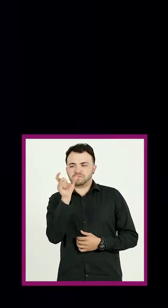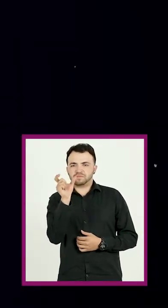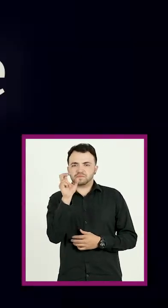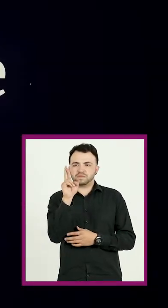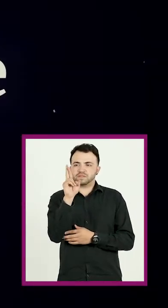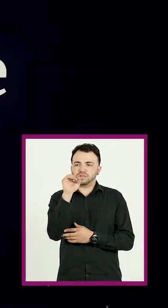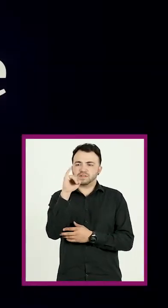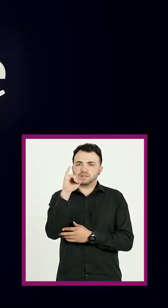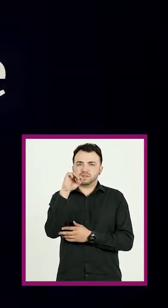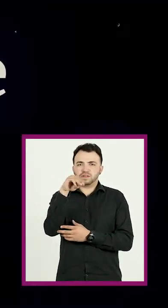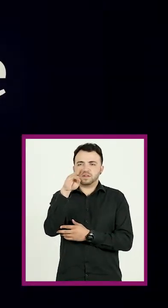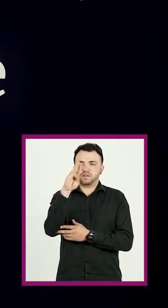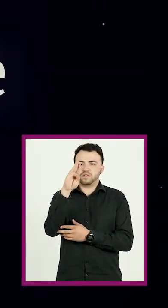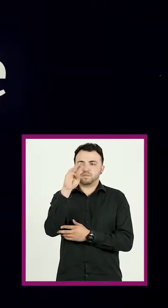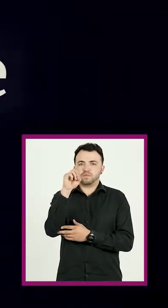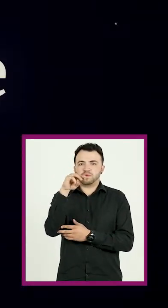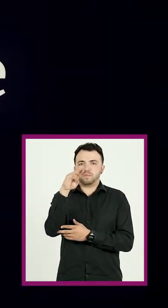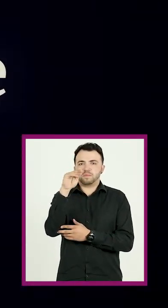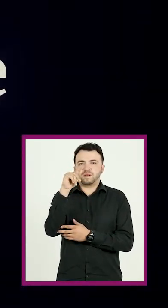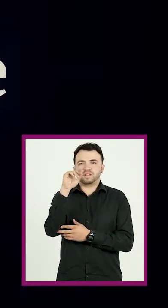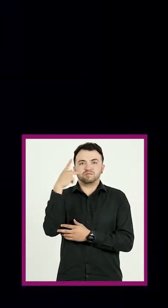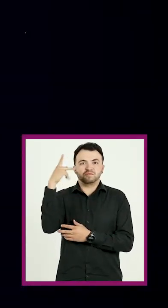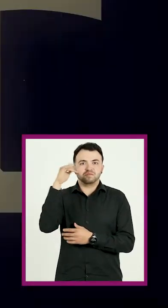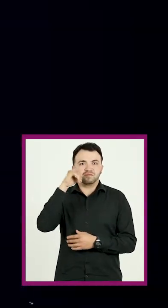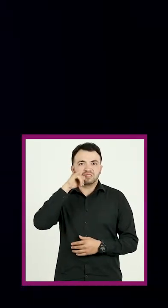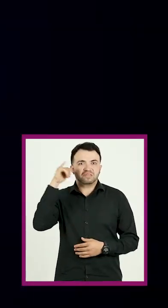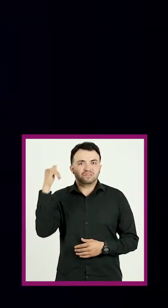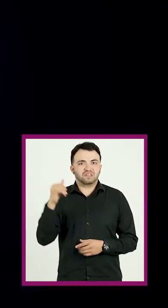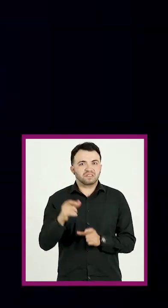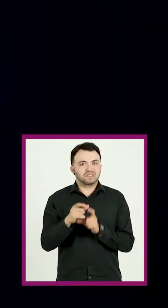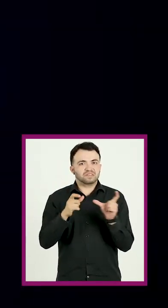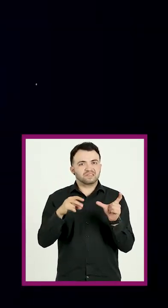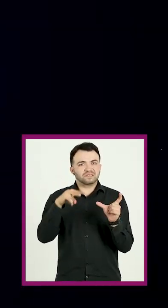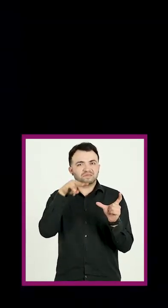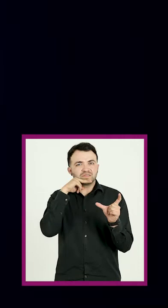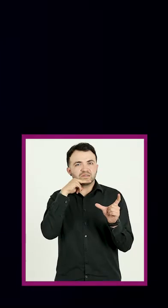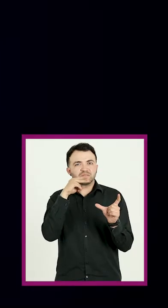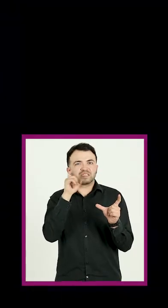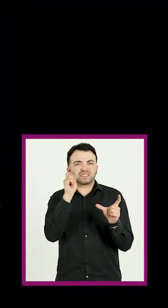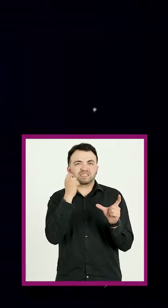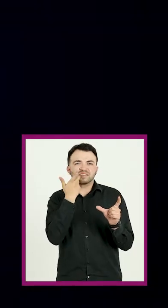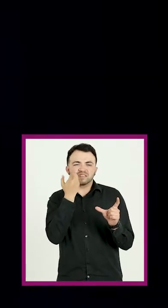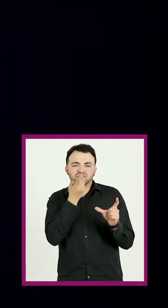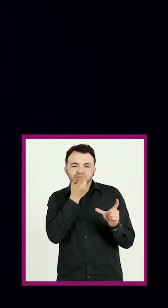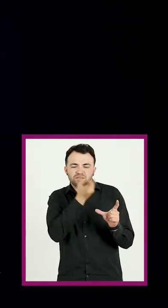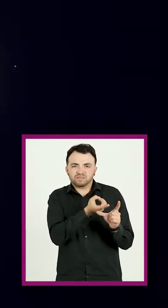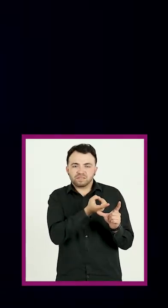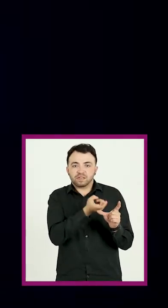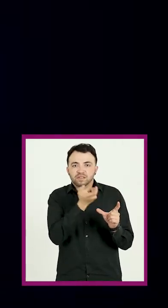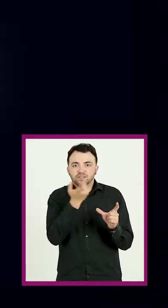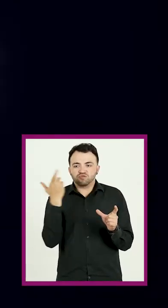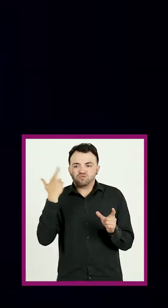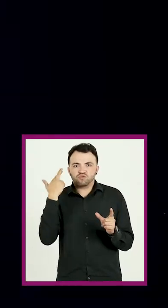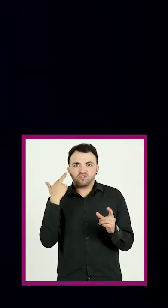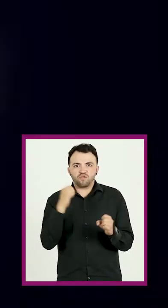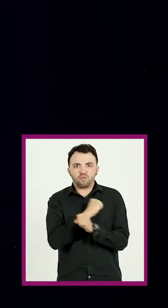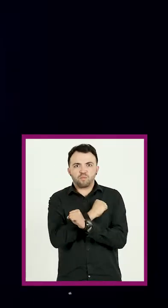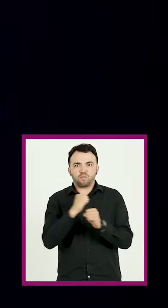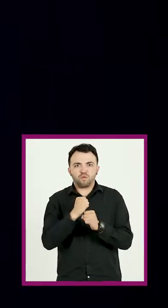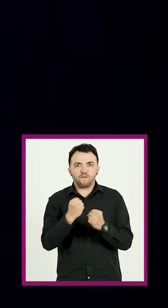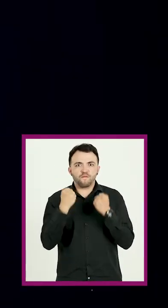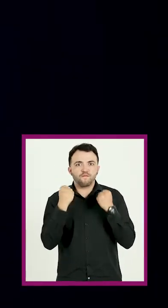La palabra rimbombante proviene del verbo italiano rimbombare, que quiere decir hacer sonar con